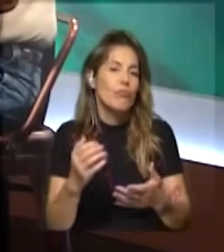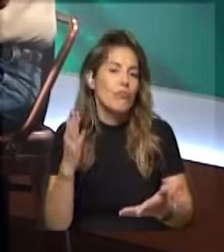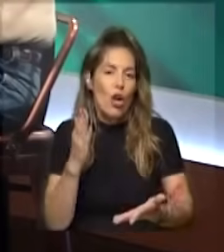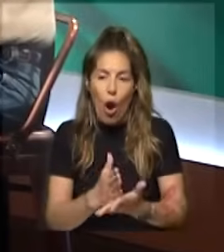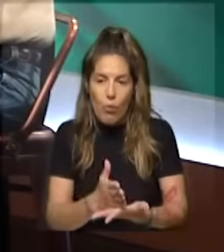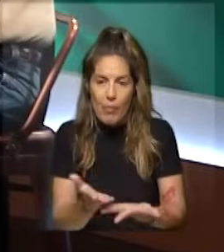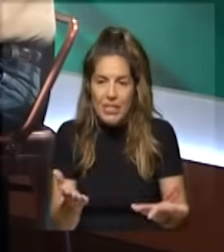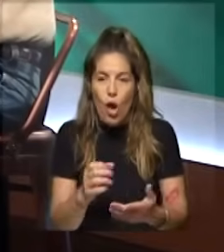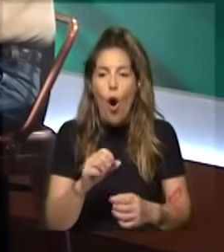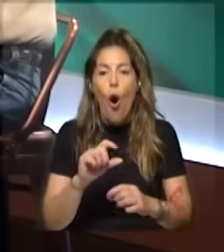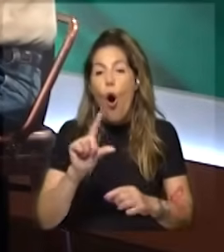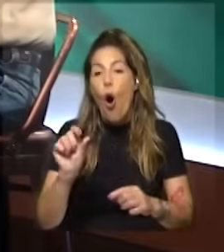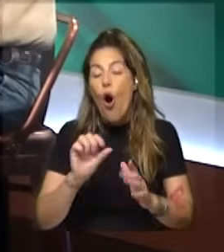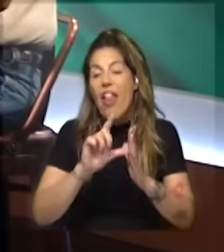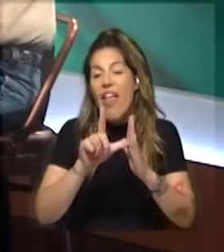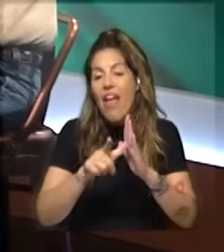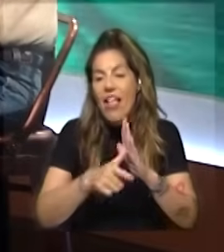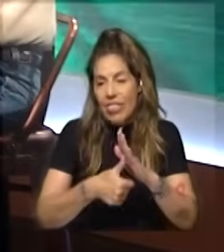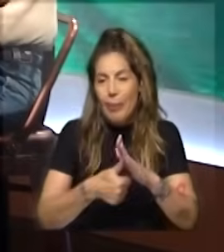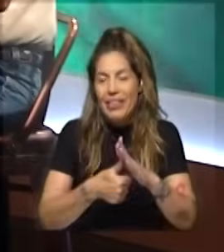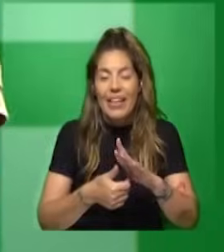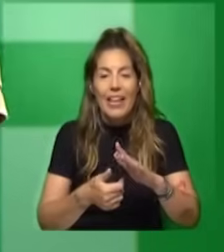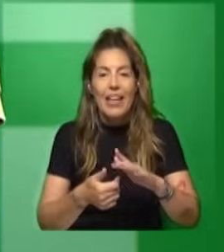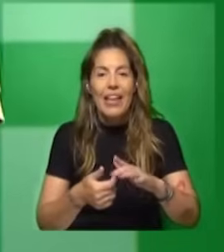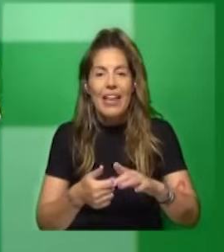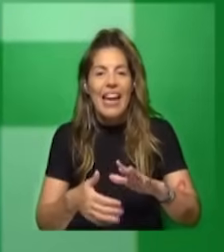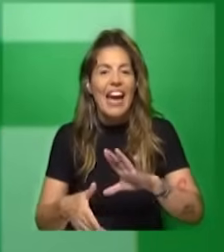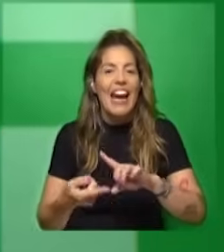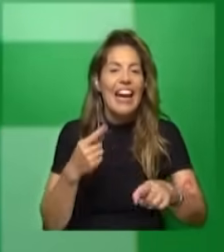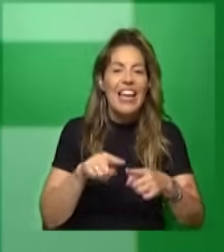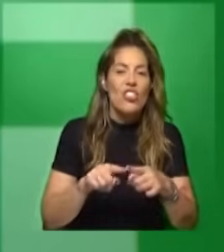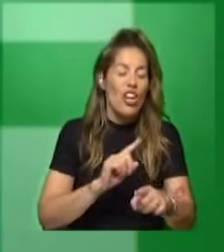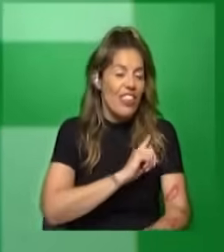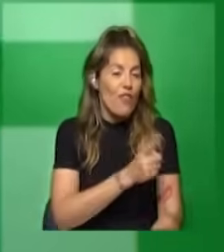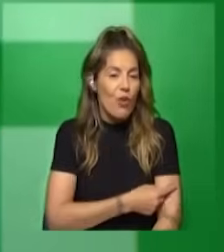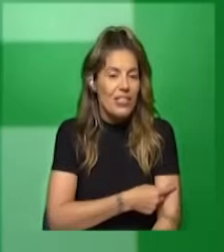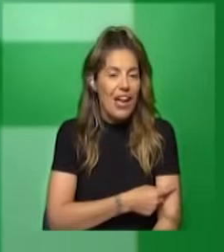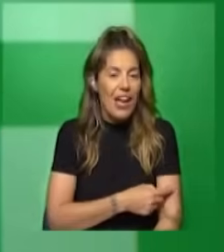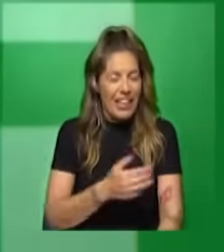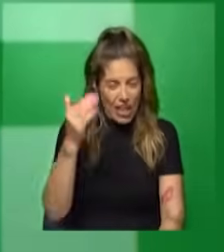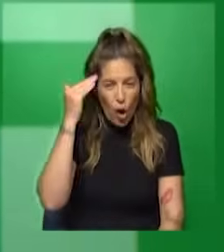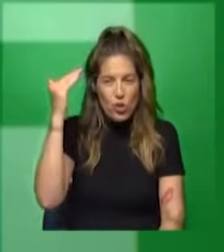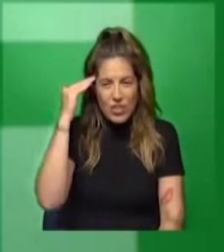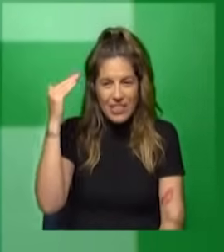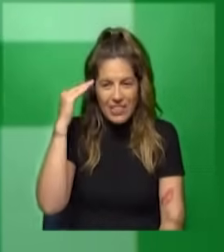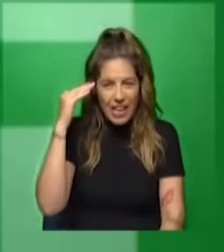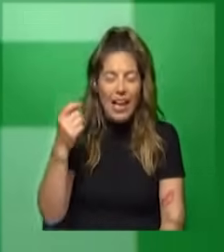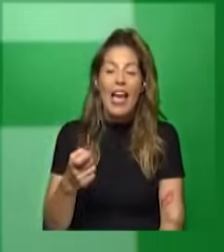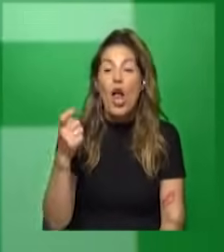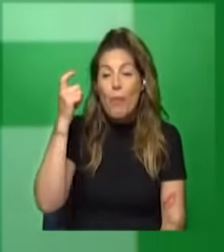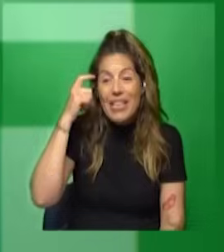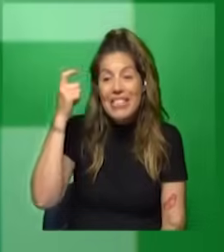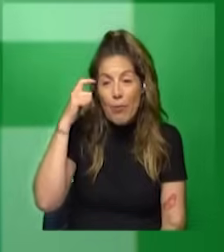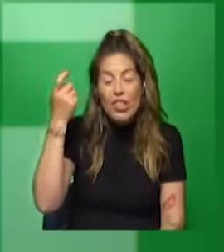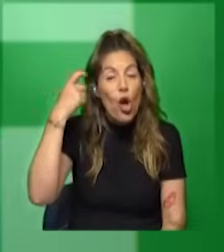o lentamente, en correlaciones de fuerzas y de tomas de conciencia. El pensamiento,